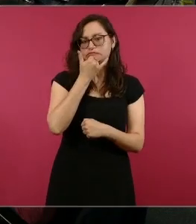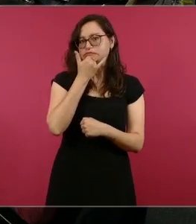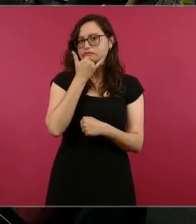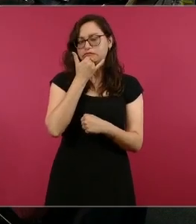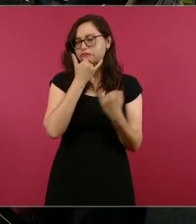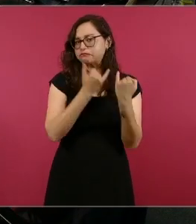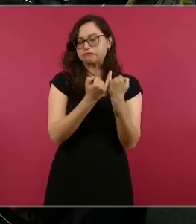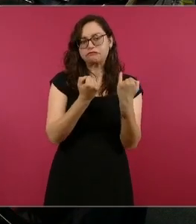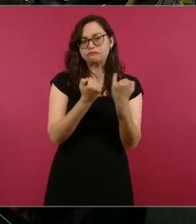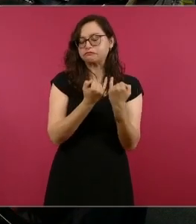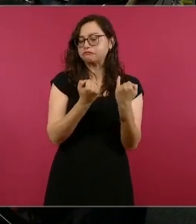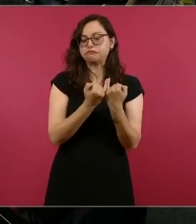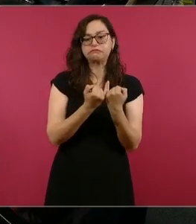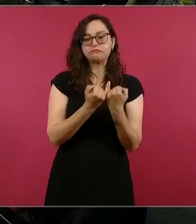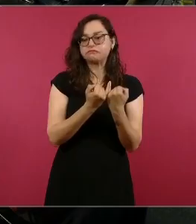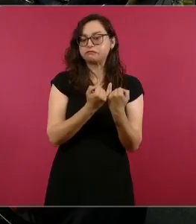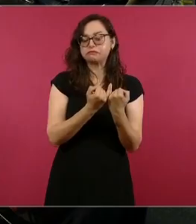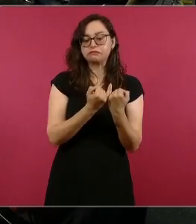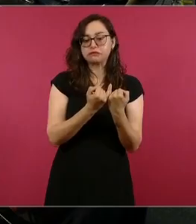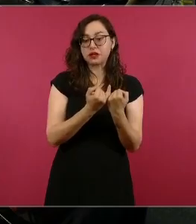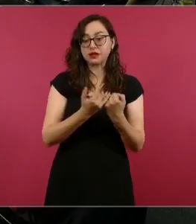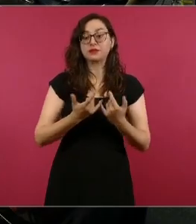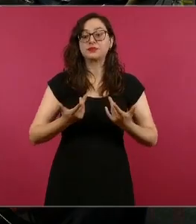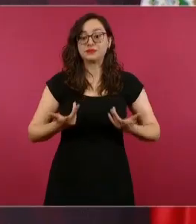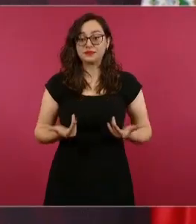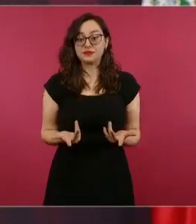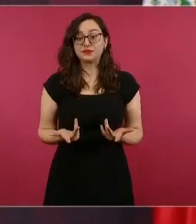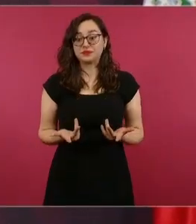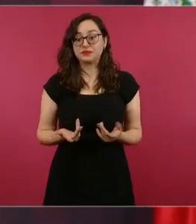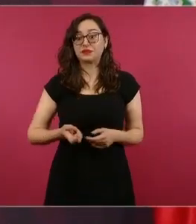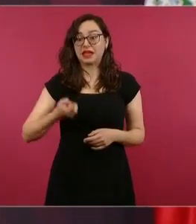Y de ese pasado, de ese México